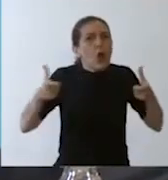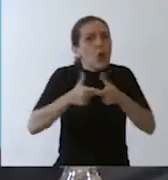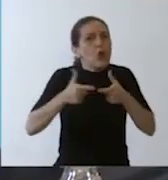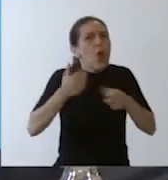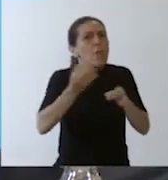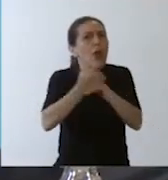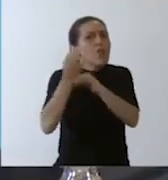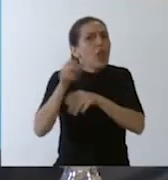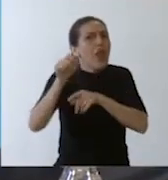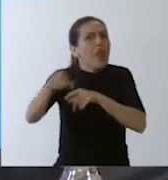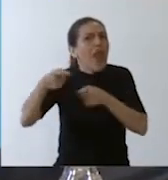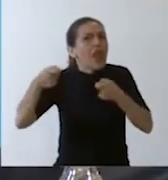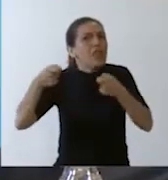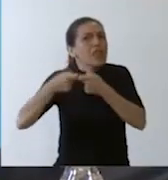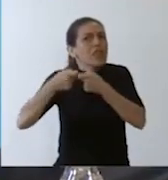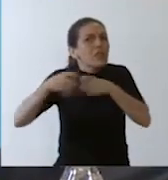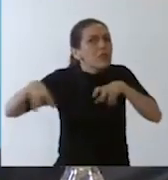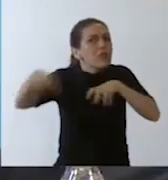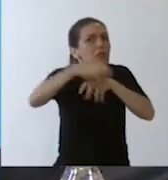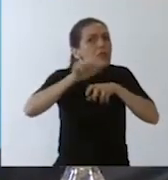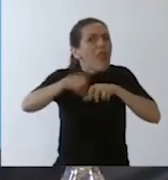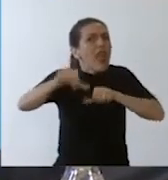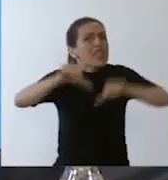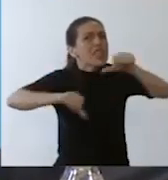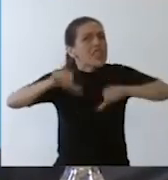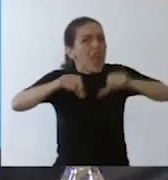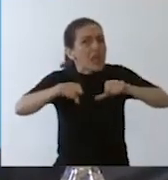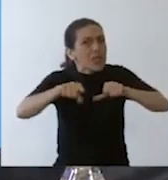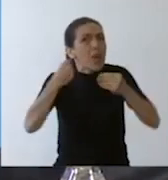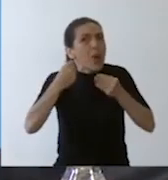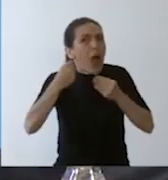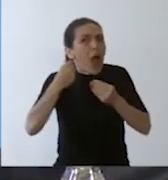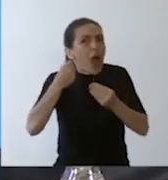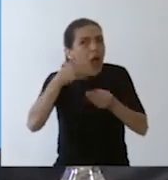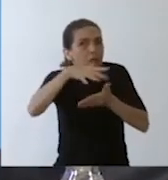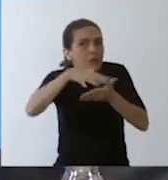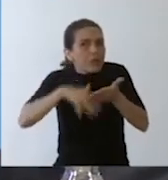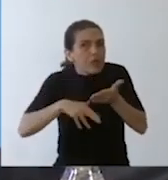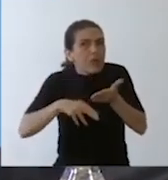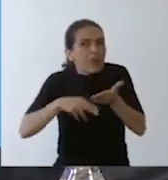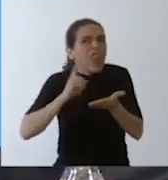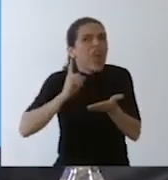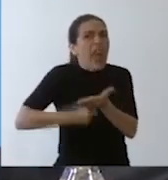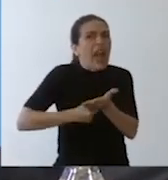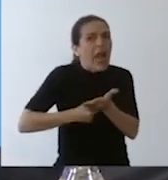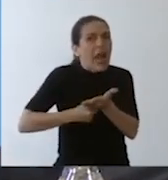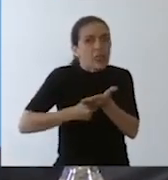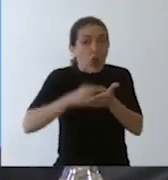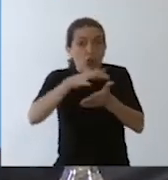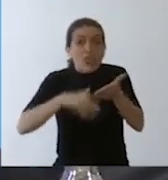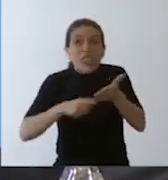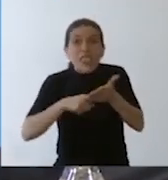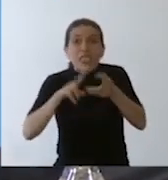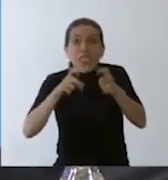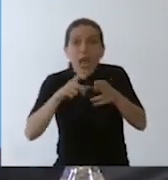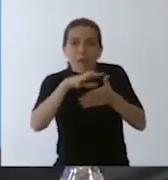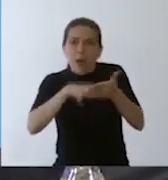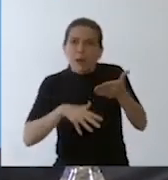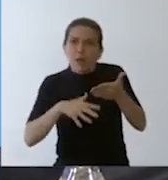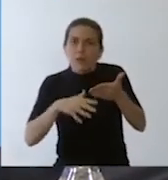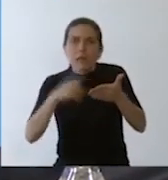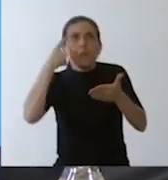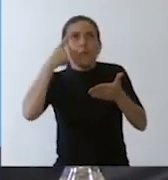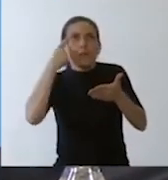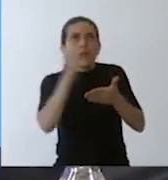sociedades científicas, para que el decreto exprese, yo diría, no solo la voluntad del gobierno, sino la voluntad de